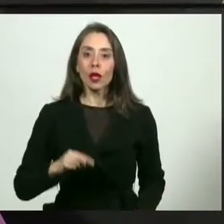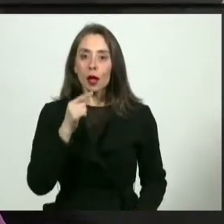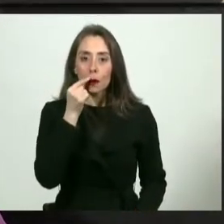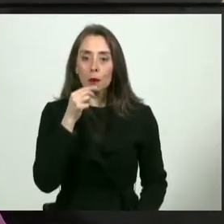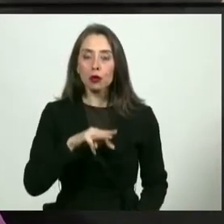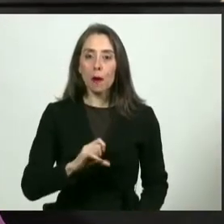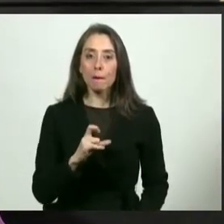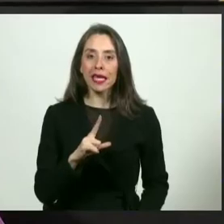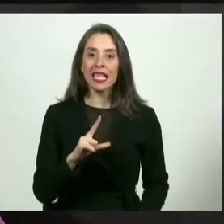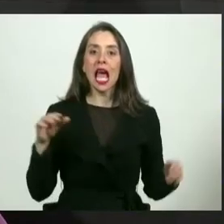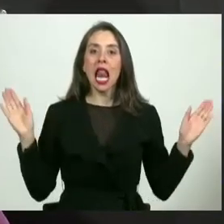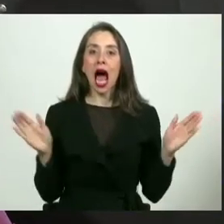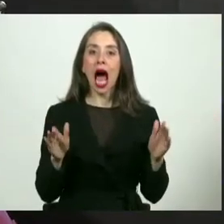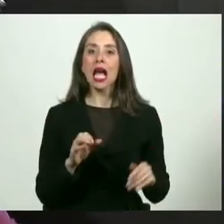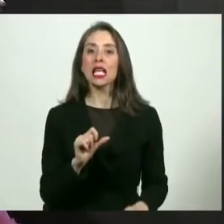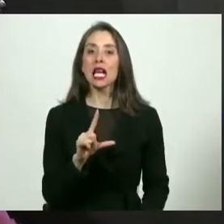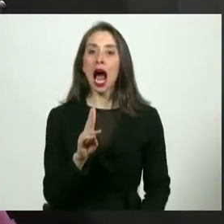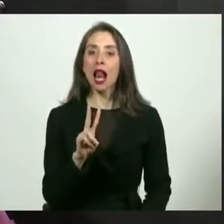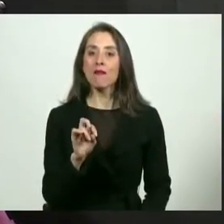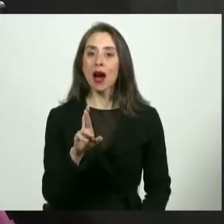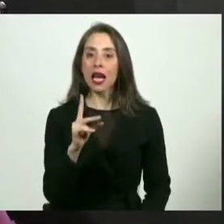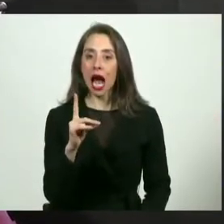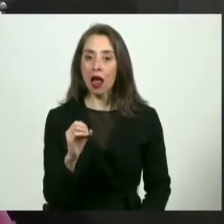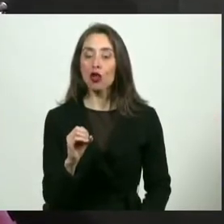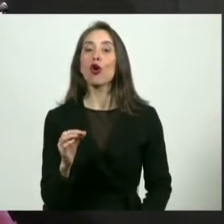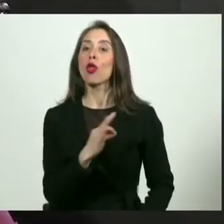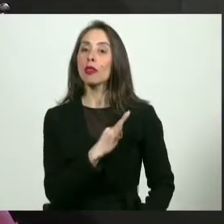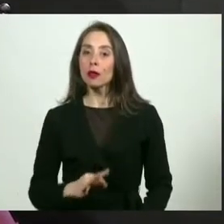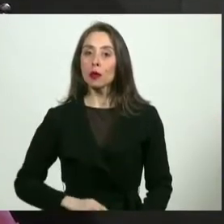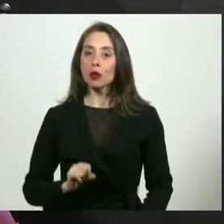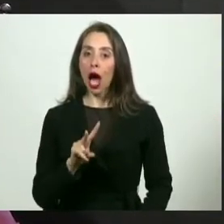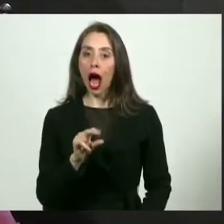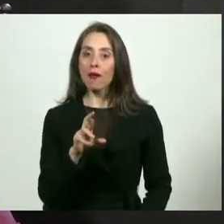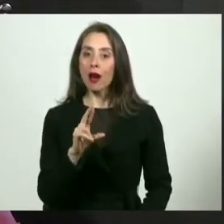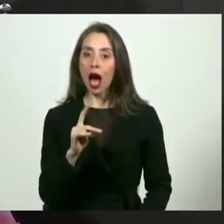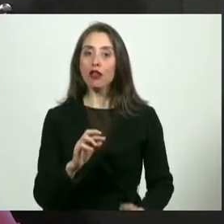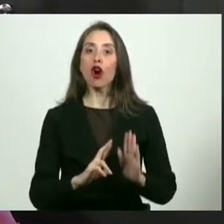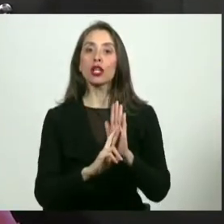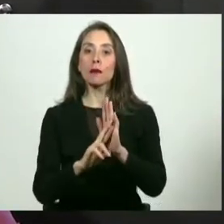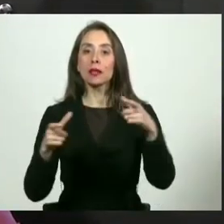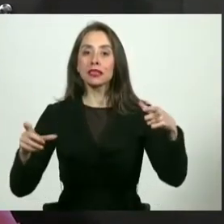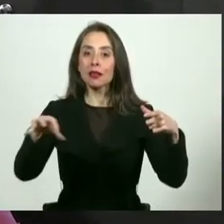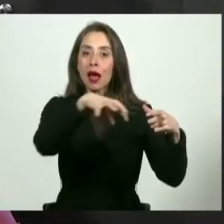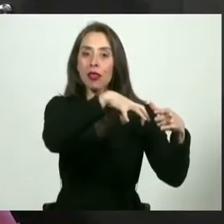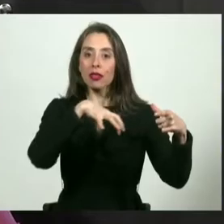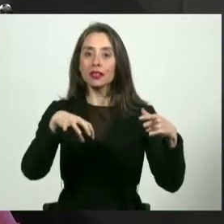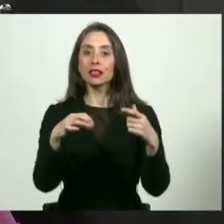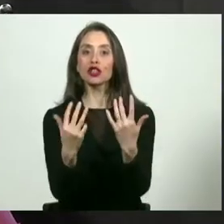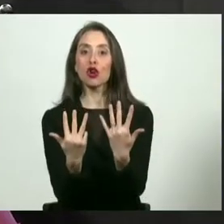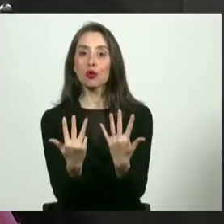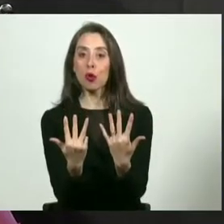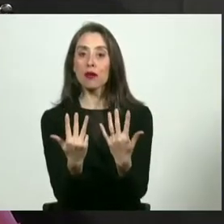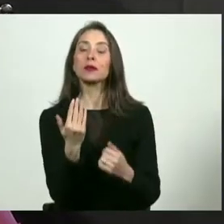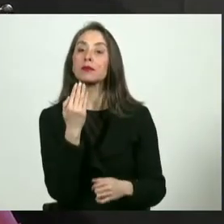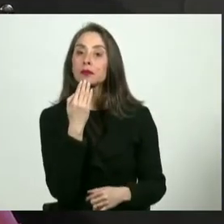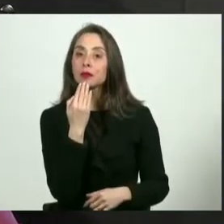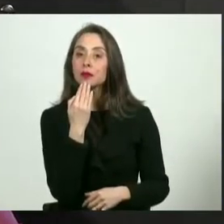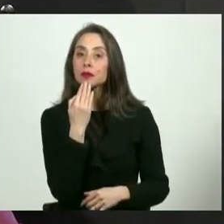Miguel Ángel Alvarado. El diputado Alvarado representa al Distrito 9 y